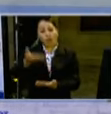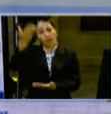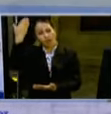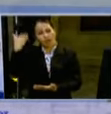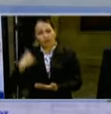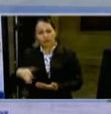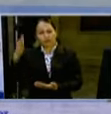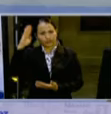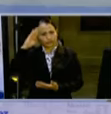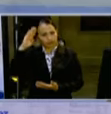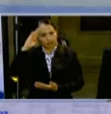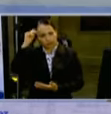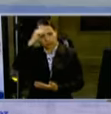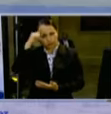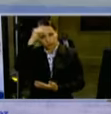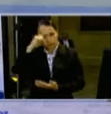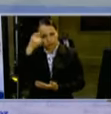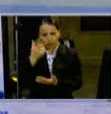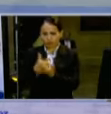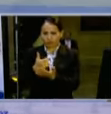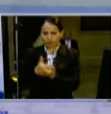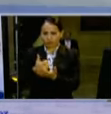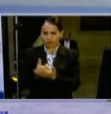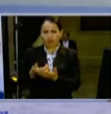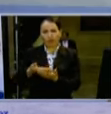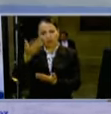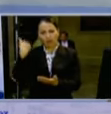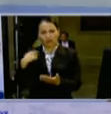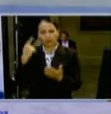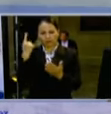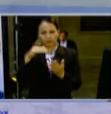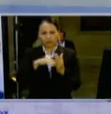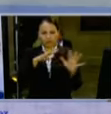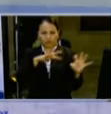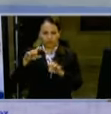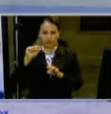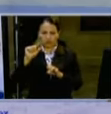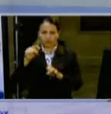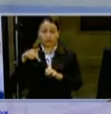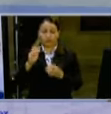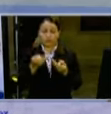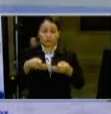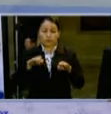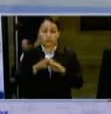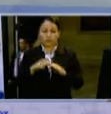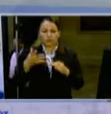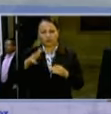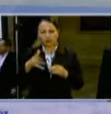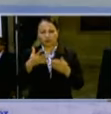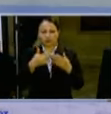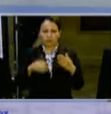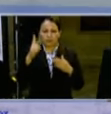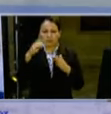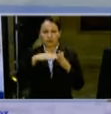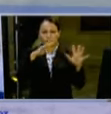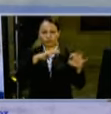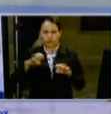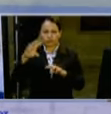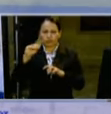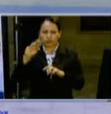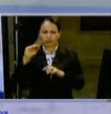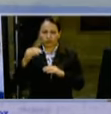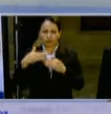y la teoría monetarista de la Escuela de Chicago de los 70s. Sin embargo, es importante celebrar que de la década de los 90s a la fecha, México cuenta